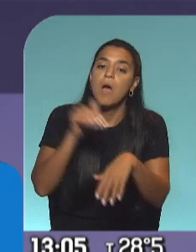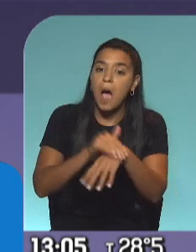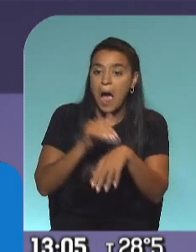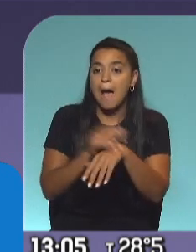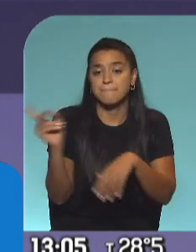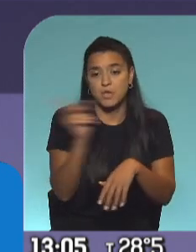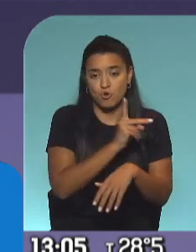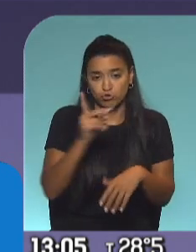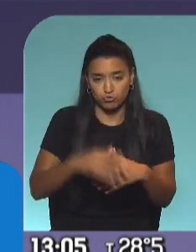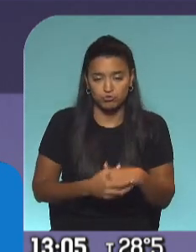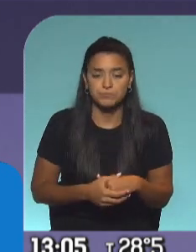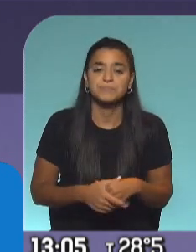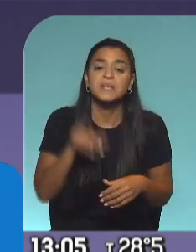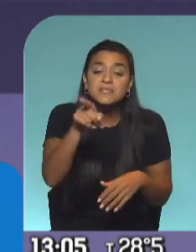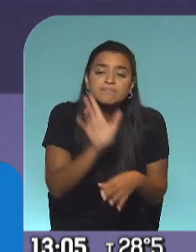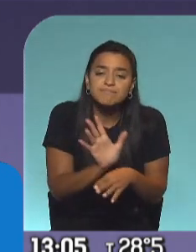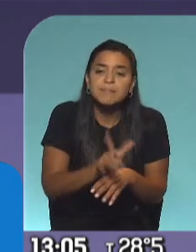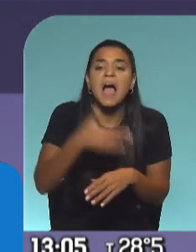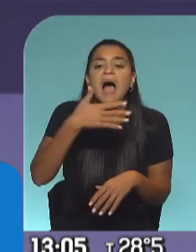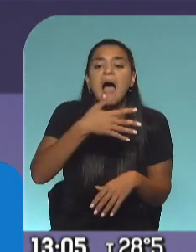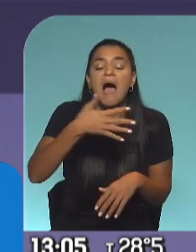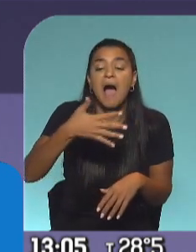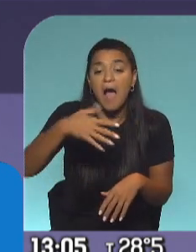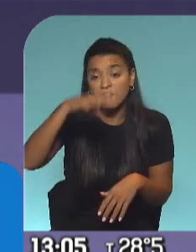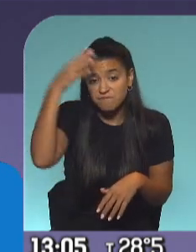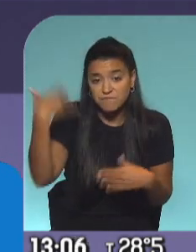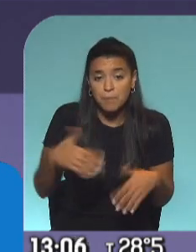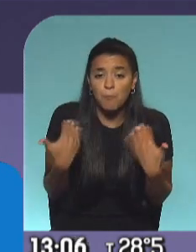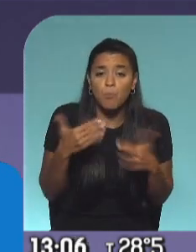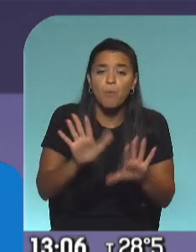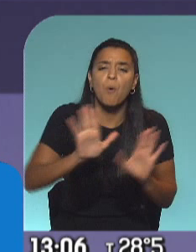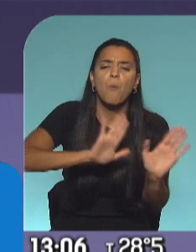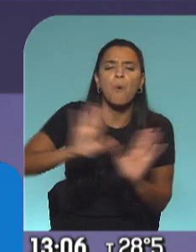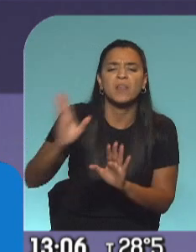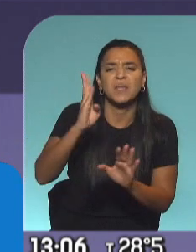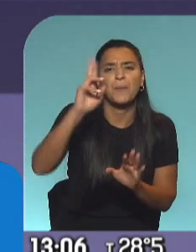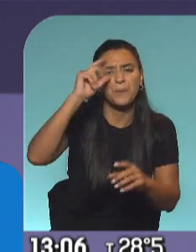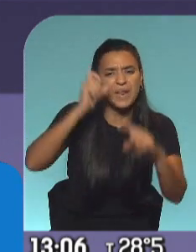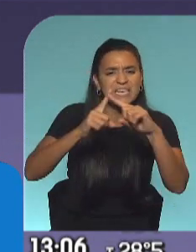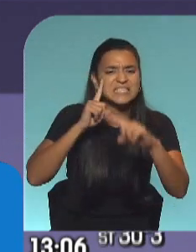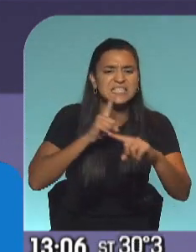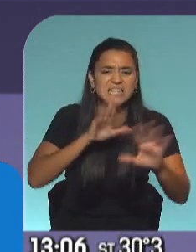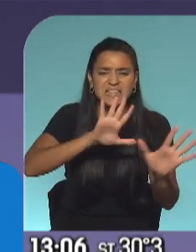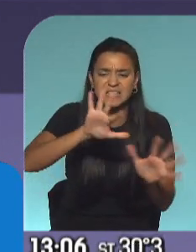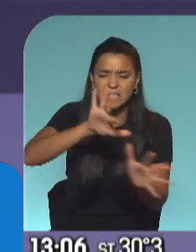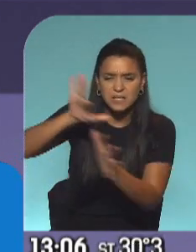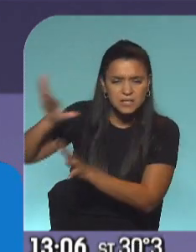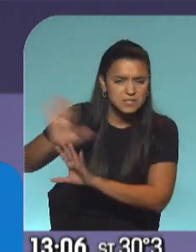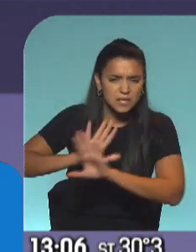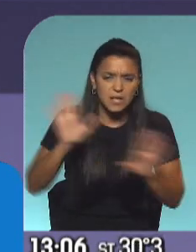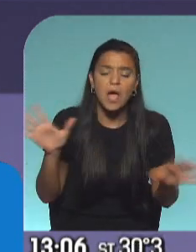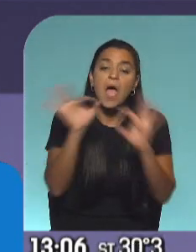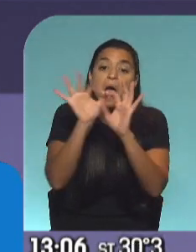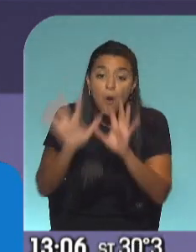longue date. Et enfin, il nous permettra aujourd'hui de nous assurer que nous pouvons